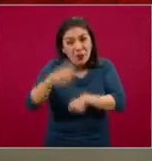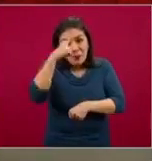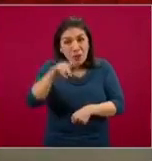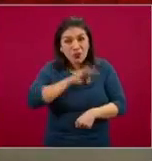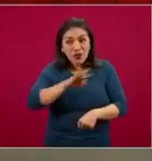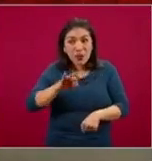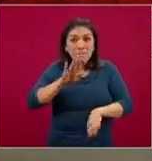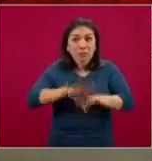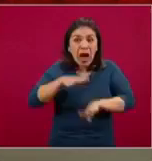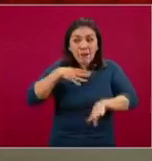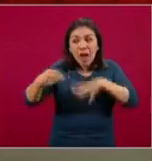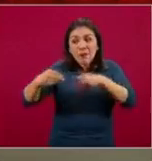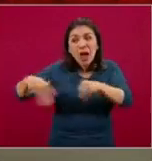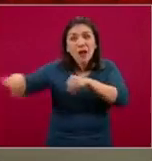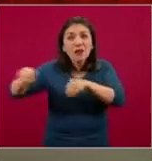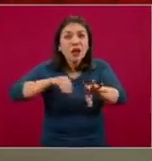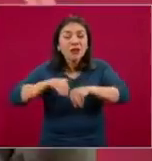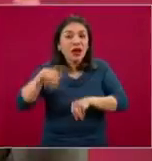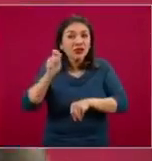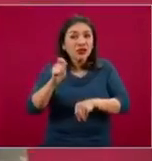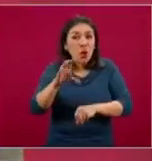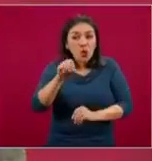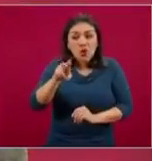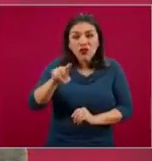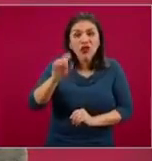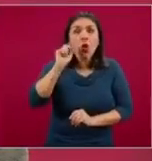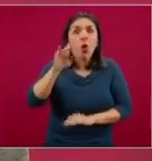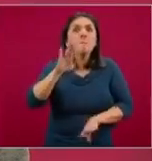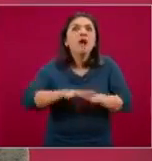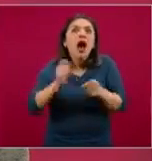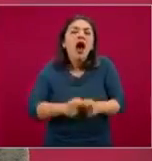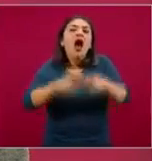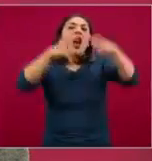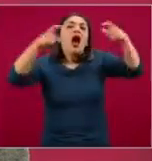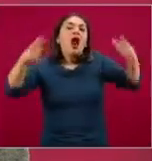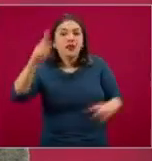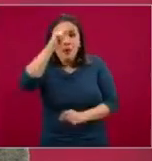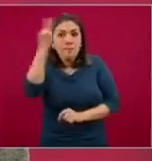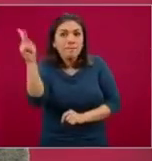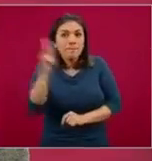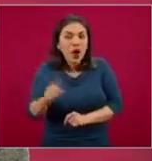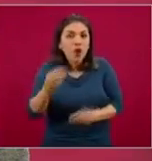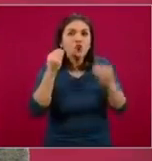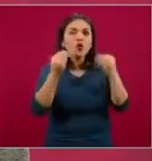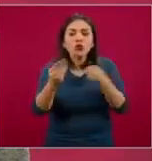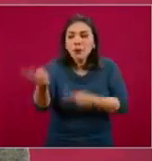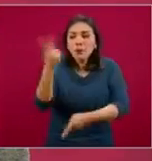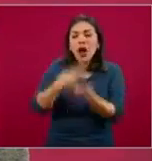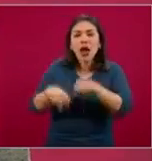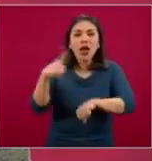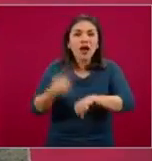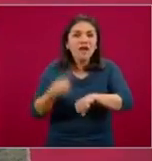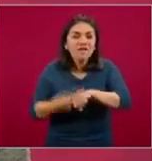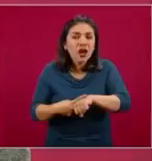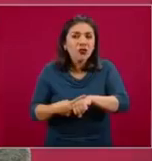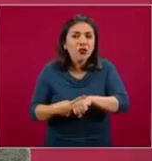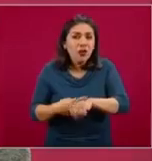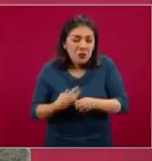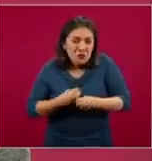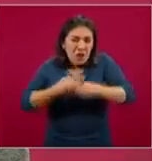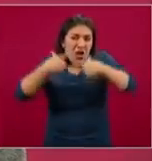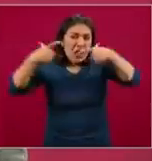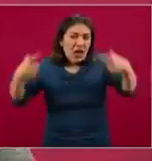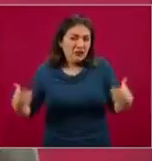por COVID o de que se propague o extienda en términos numéricos la magnitud de la epidemia de